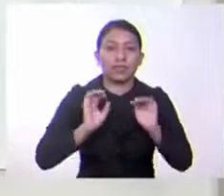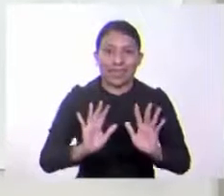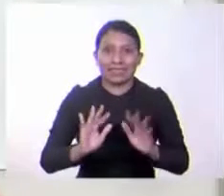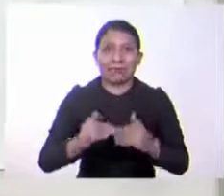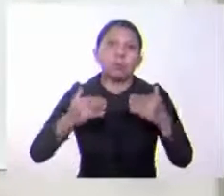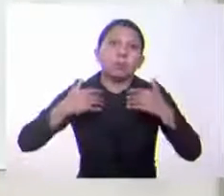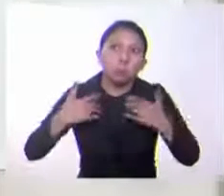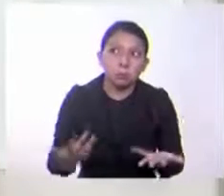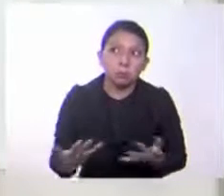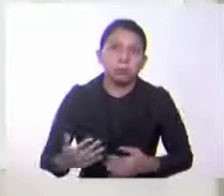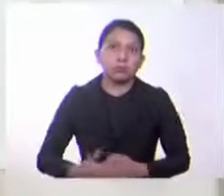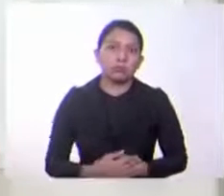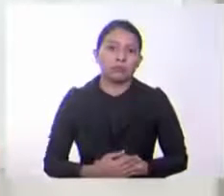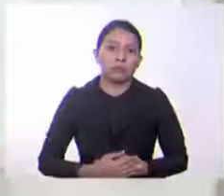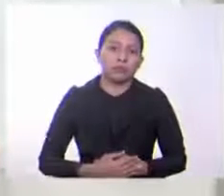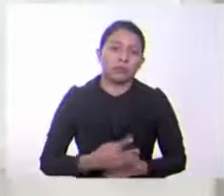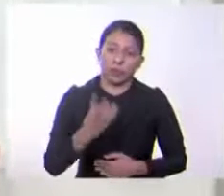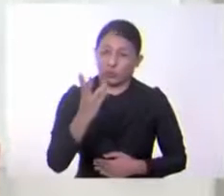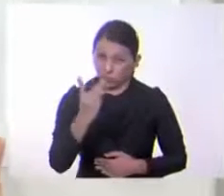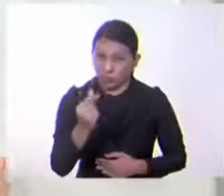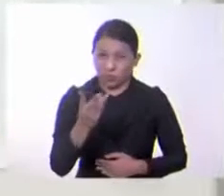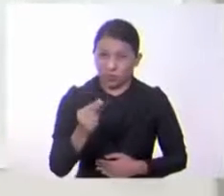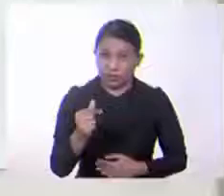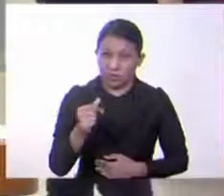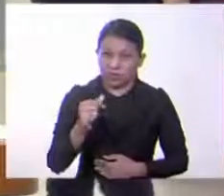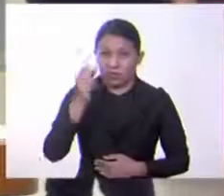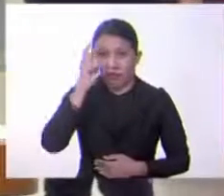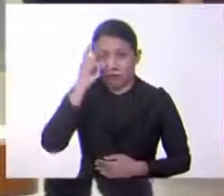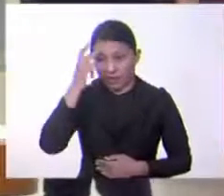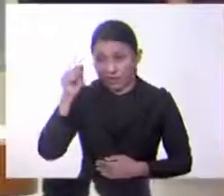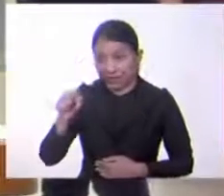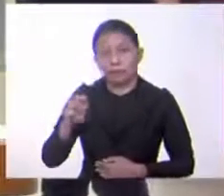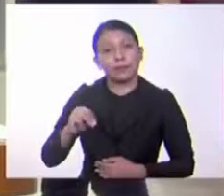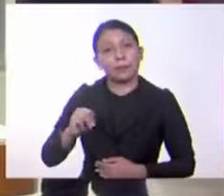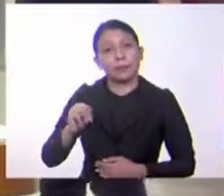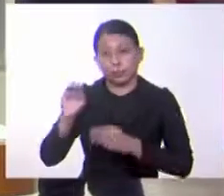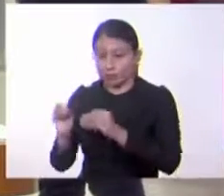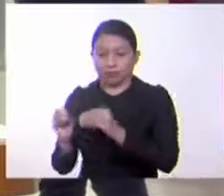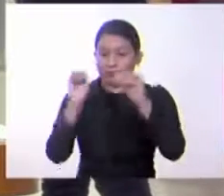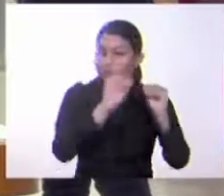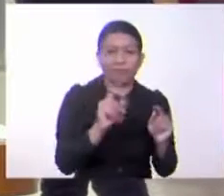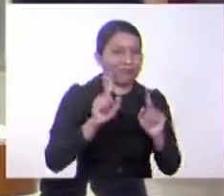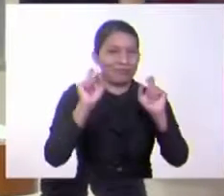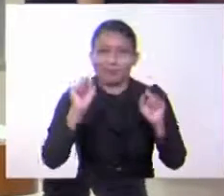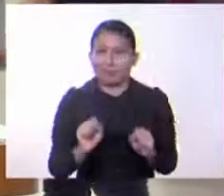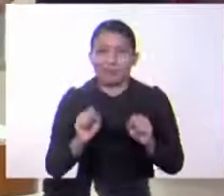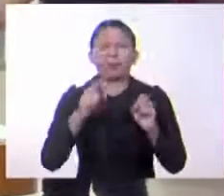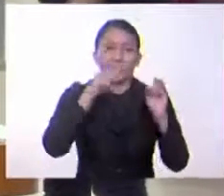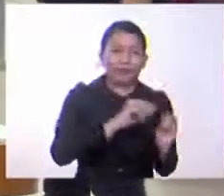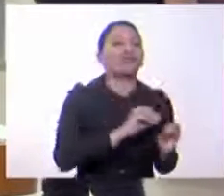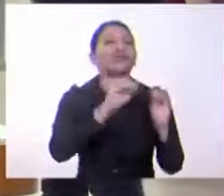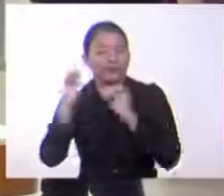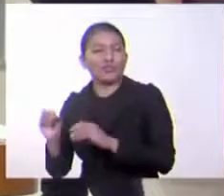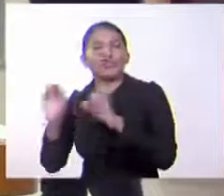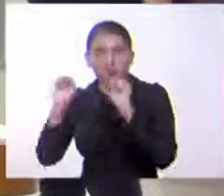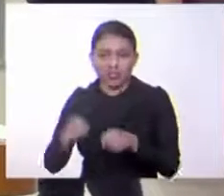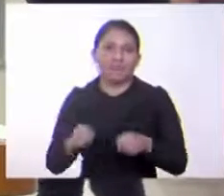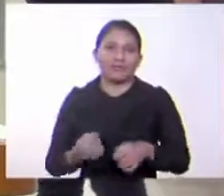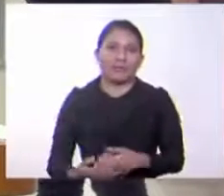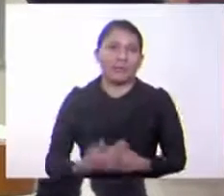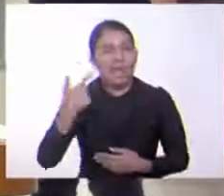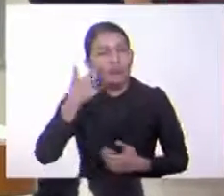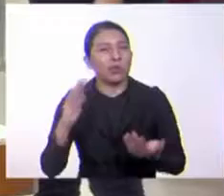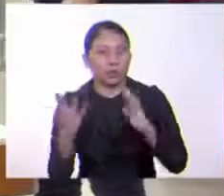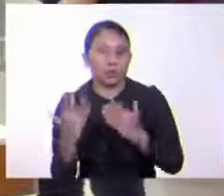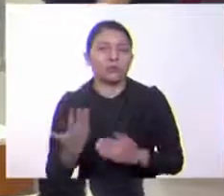que si que un número sea múltiplo de 5 no me garantiza que sea múltiplo de 10. Pero lo contrario sí. Ah, Si es muy múltiplo